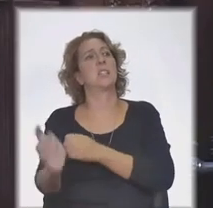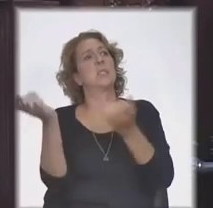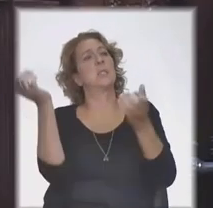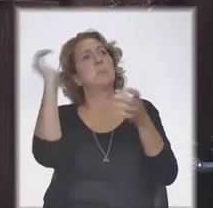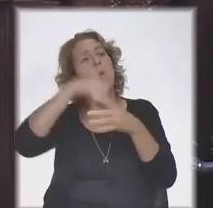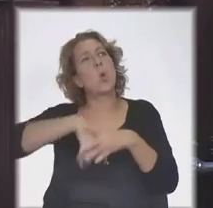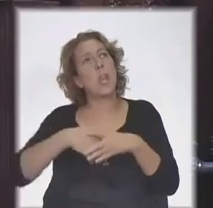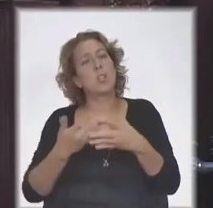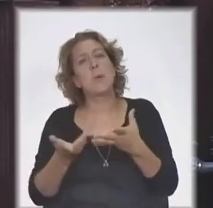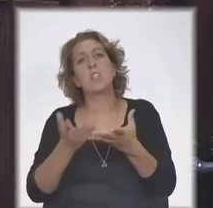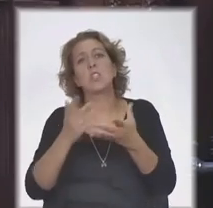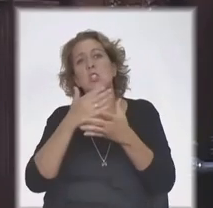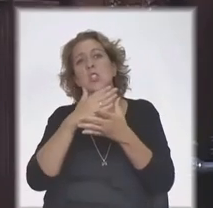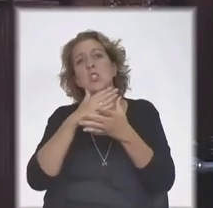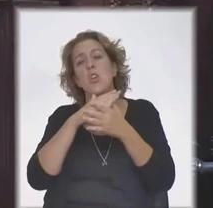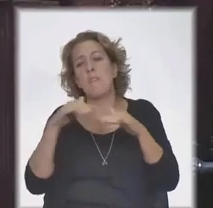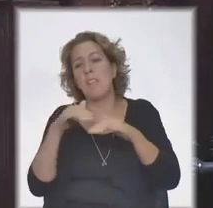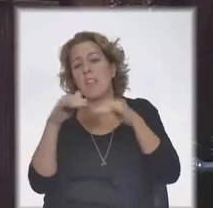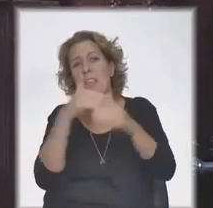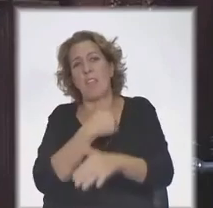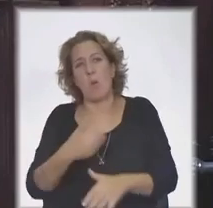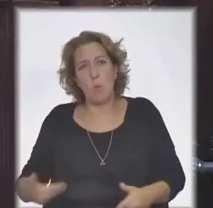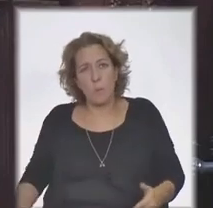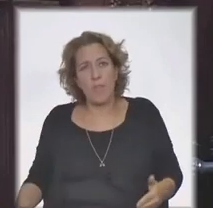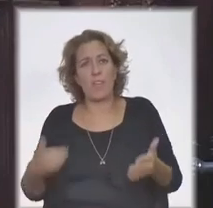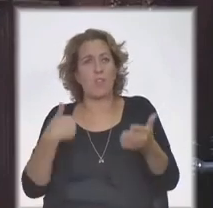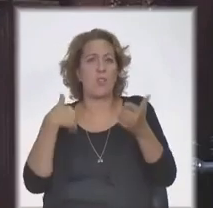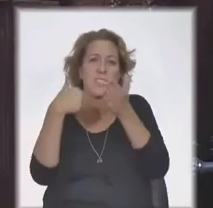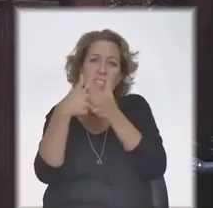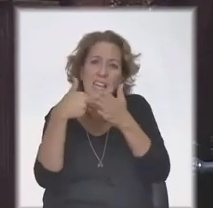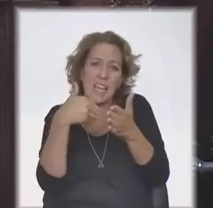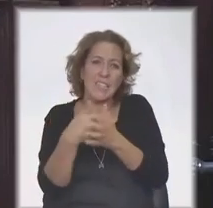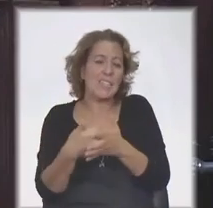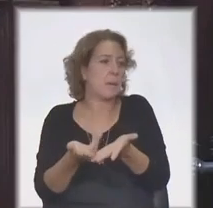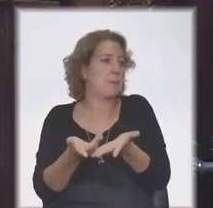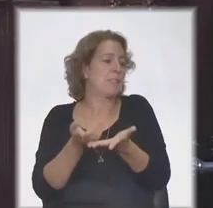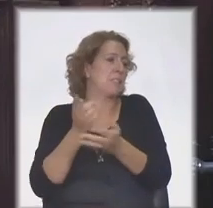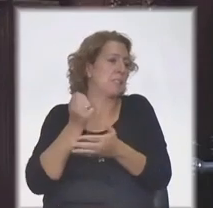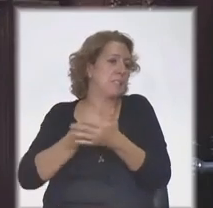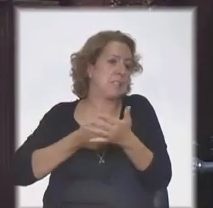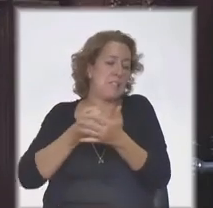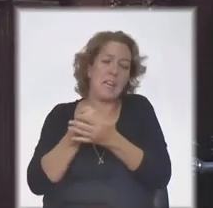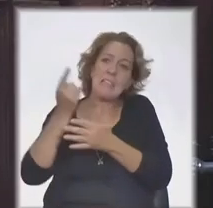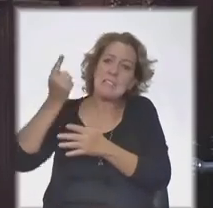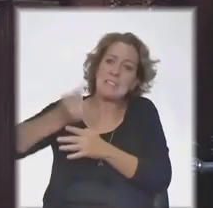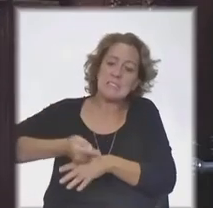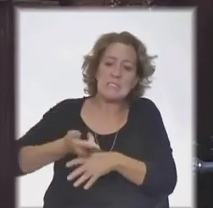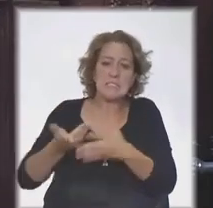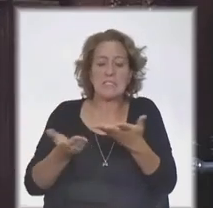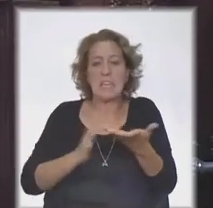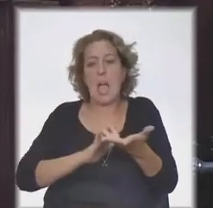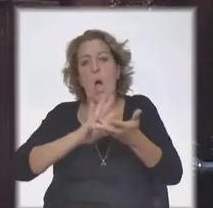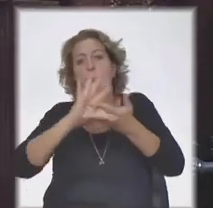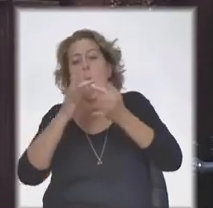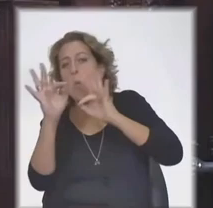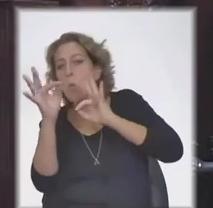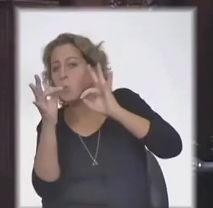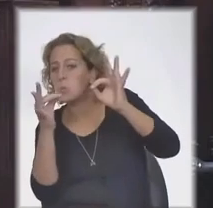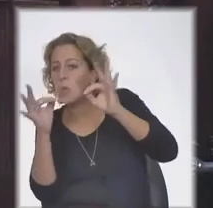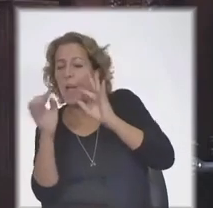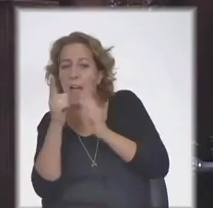gobierno y sobre todo los niveles de cercanía, para tratar de tomar medidas ajustadas a cada territorio, de acuerdo a